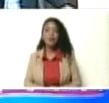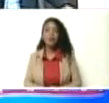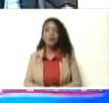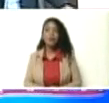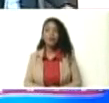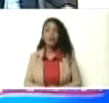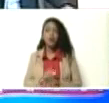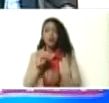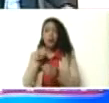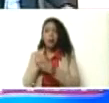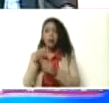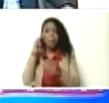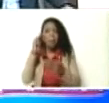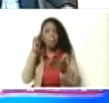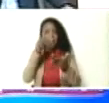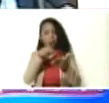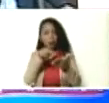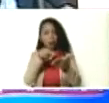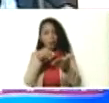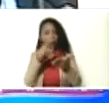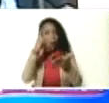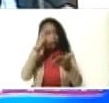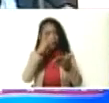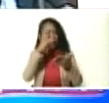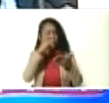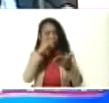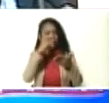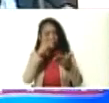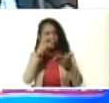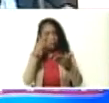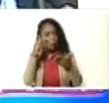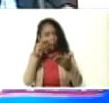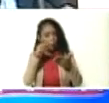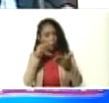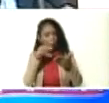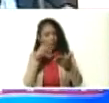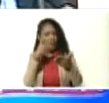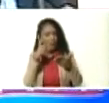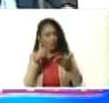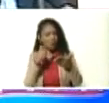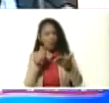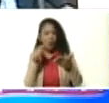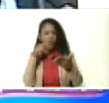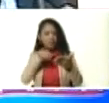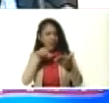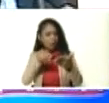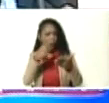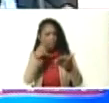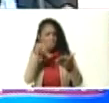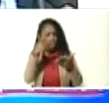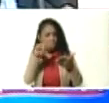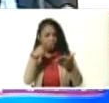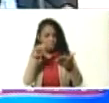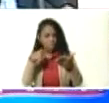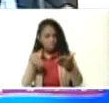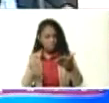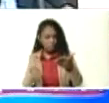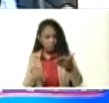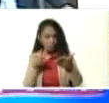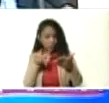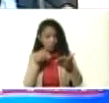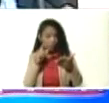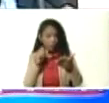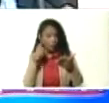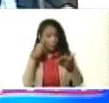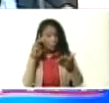Uno se mete y empieza a ver los Instagram de todo el mundo. Fotos, chismes, cosas. Se le mete en el Instagram